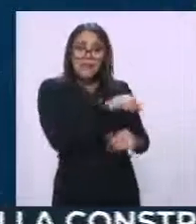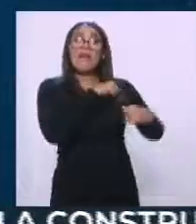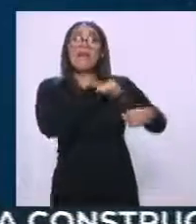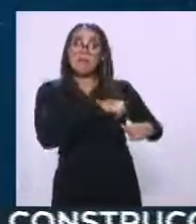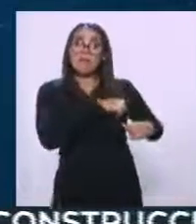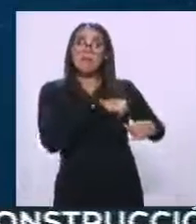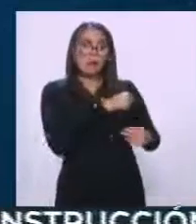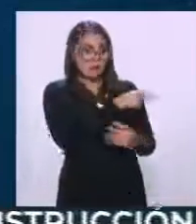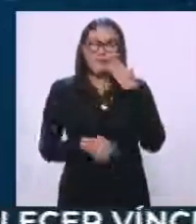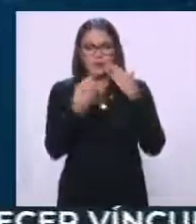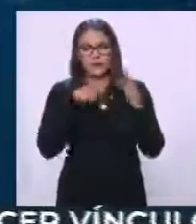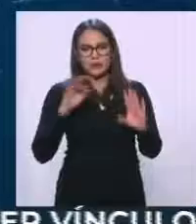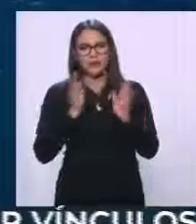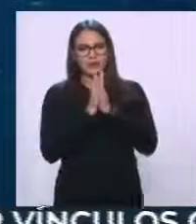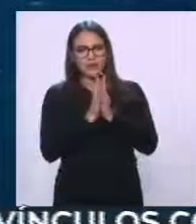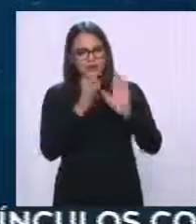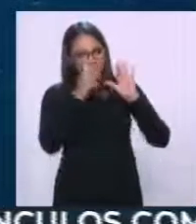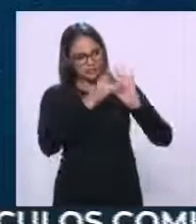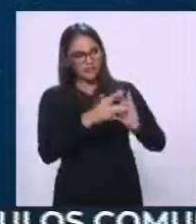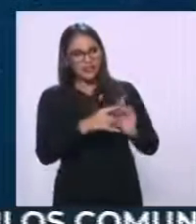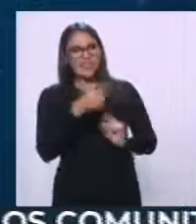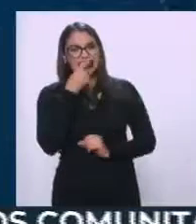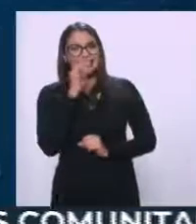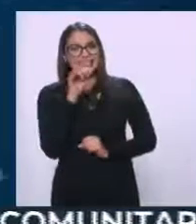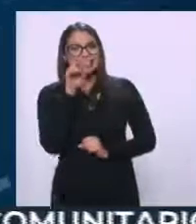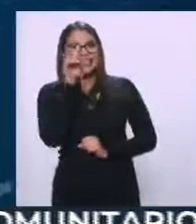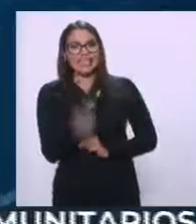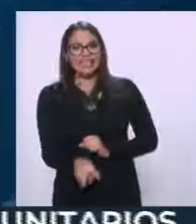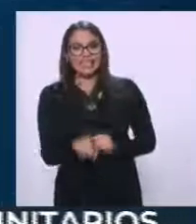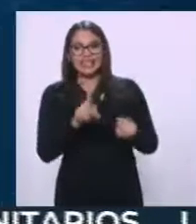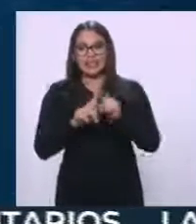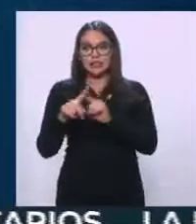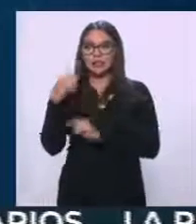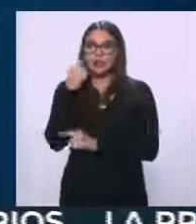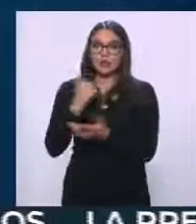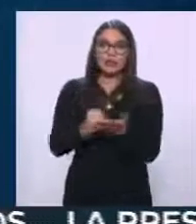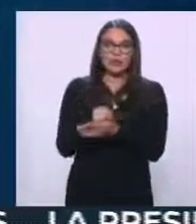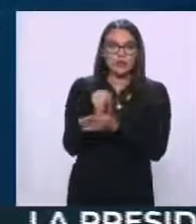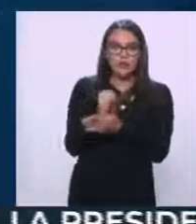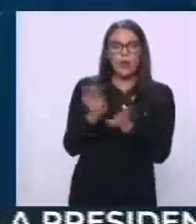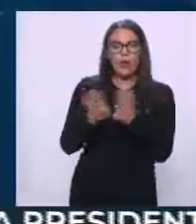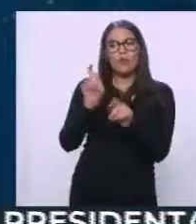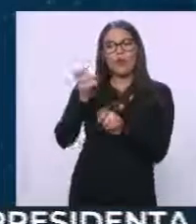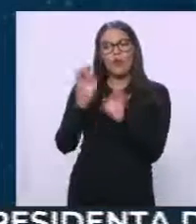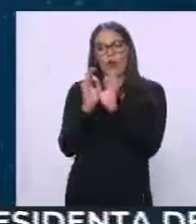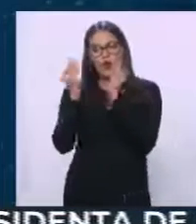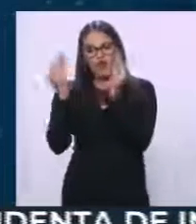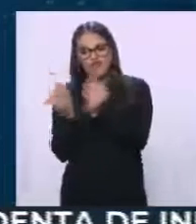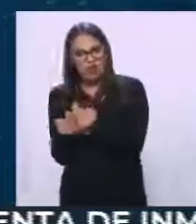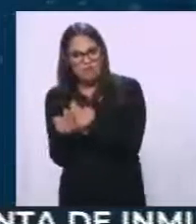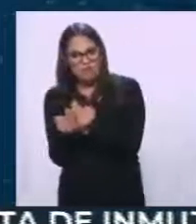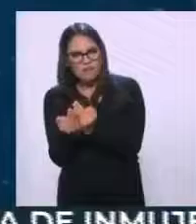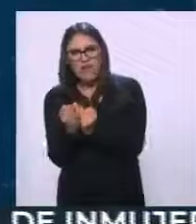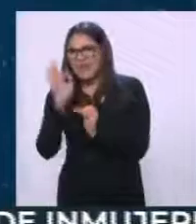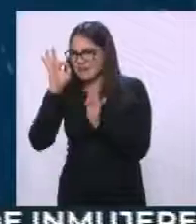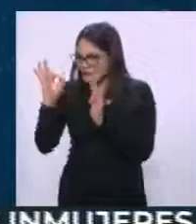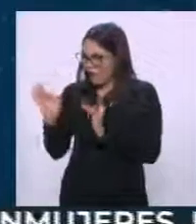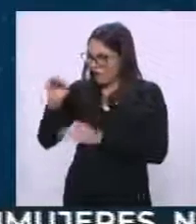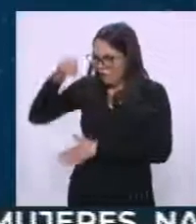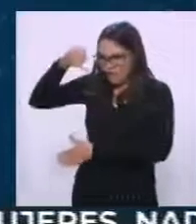Se ha argumentado que la resolución se toma en función de una cuestión de forma y no de fondo. ¿Esto qué quiere